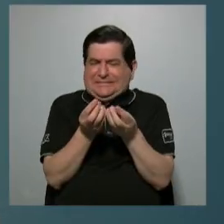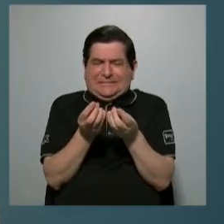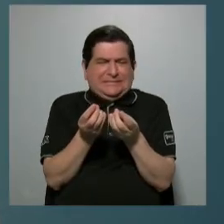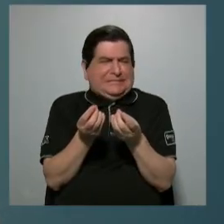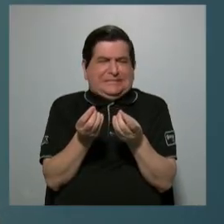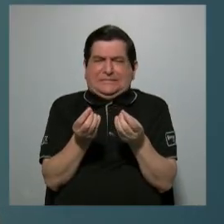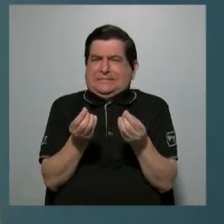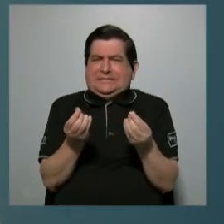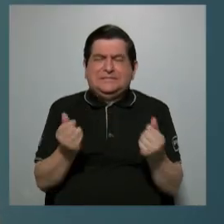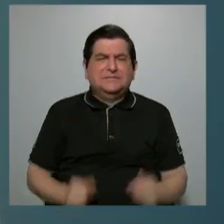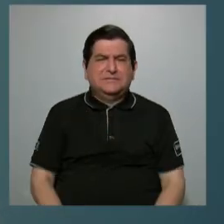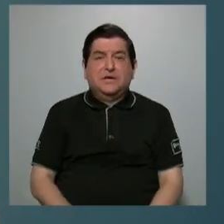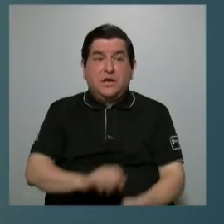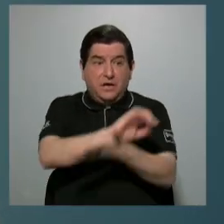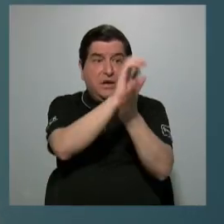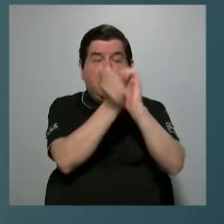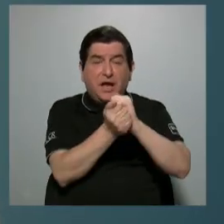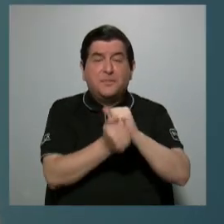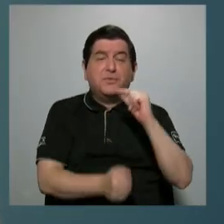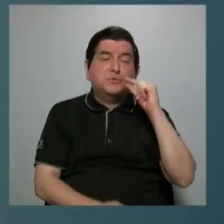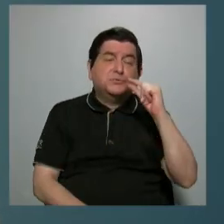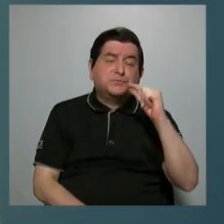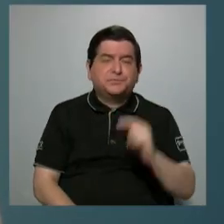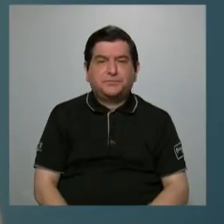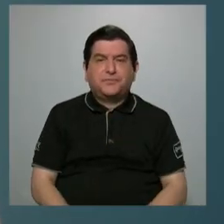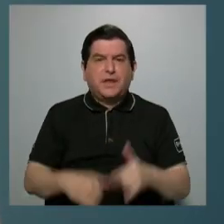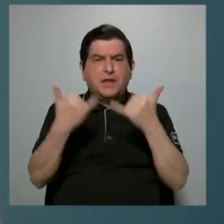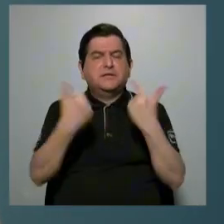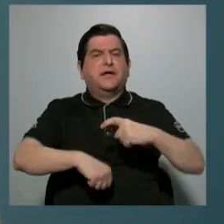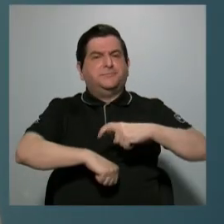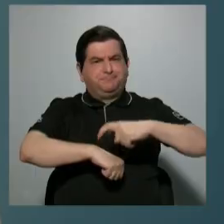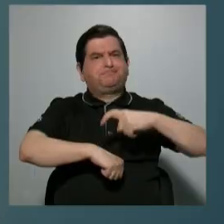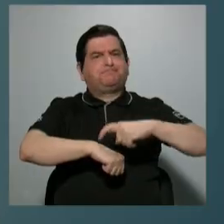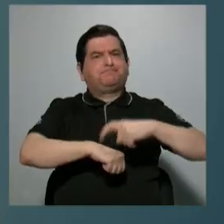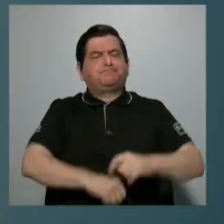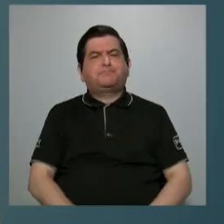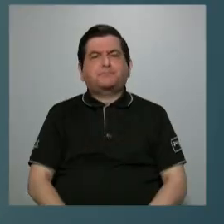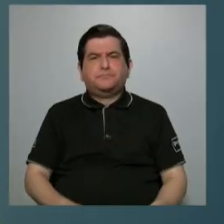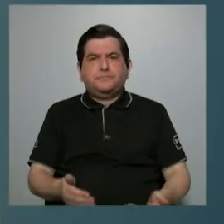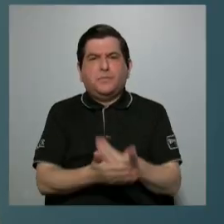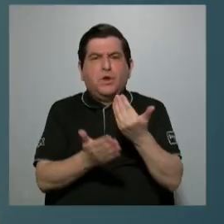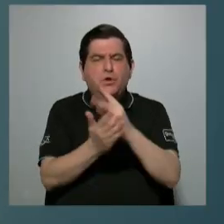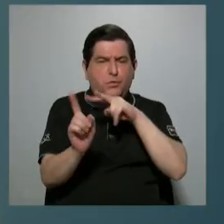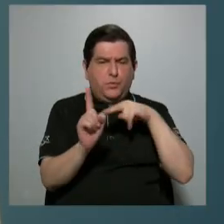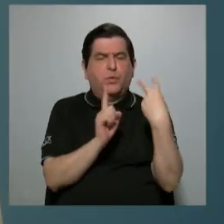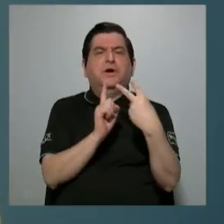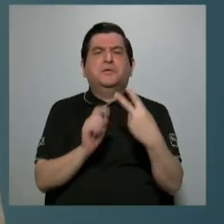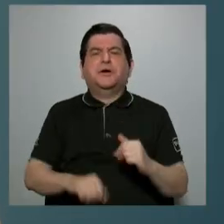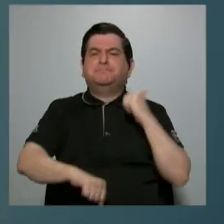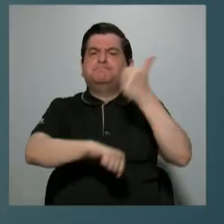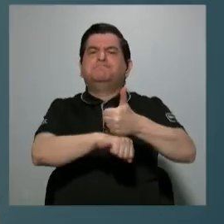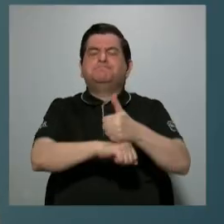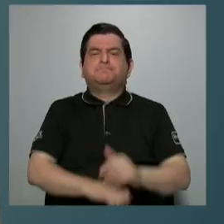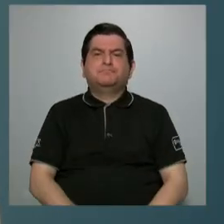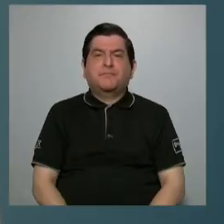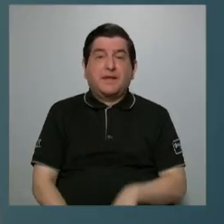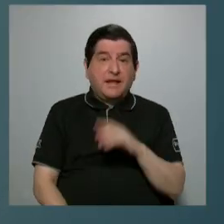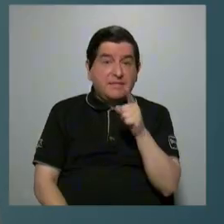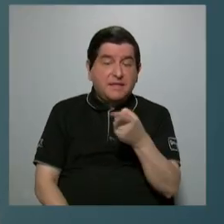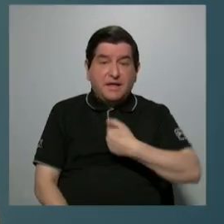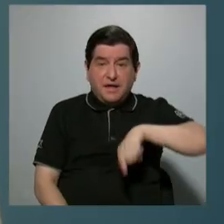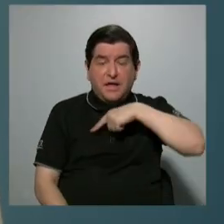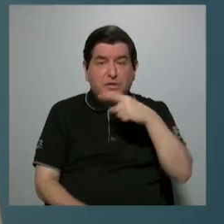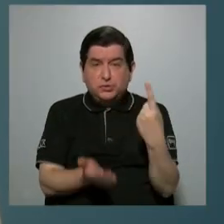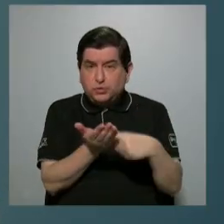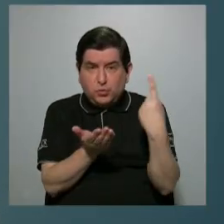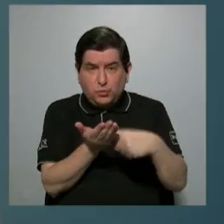que han sufrido transformaciones pequeñitas y que ya va siendo hora como de darle una nueva mirada. Entonces, pues de eso estábamos